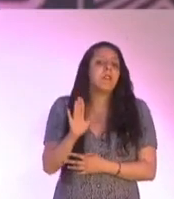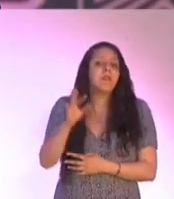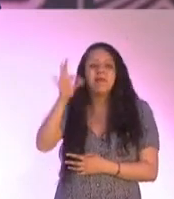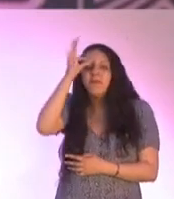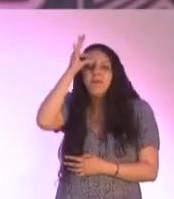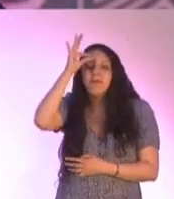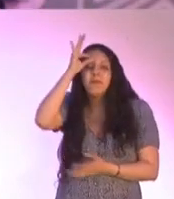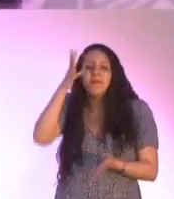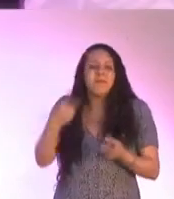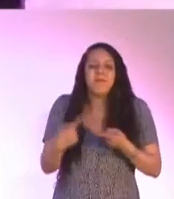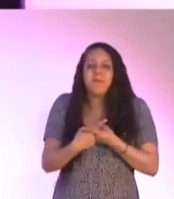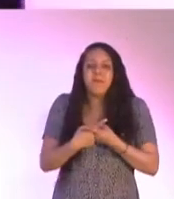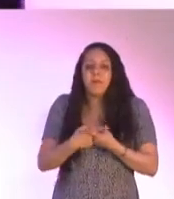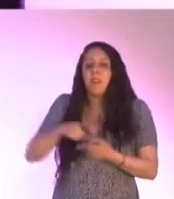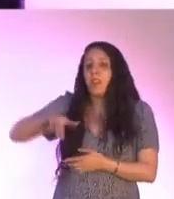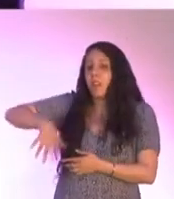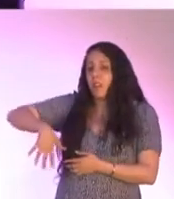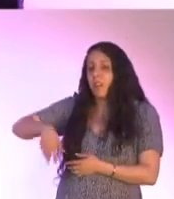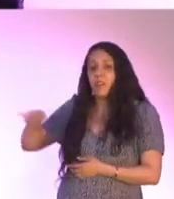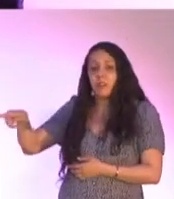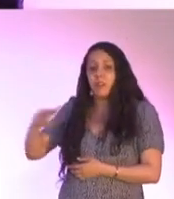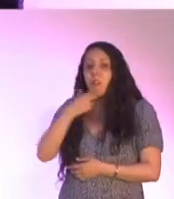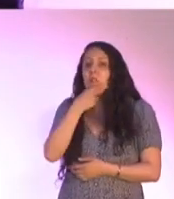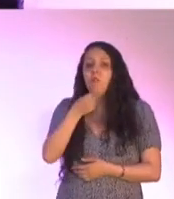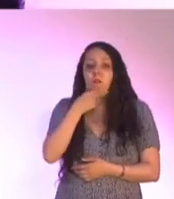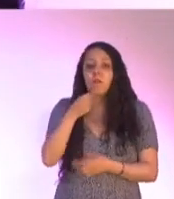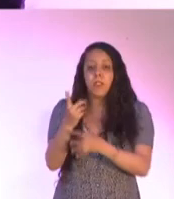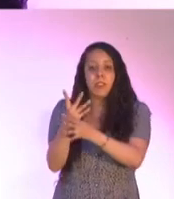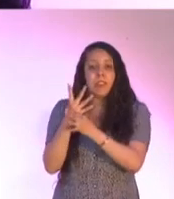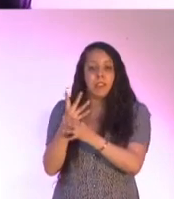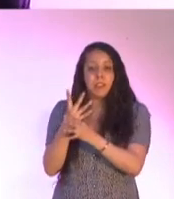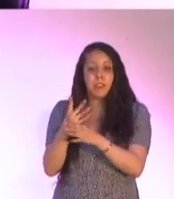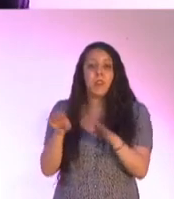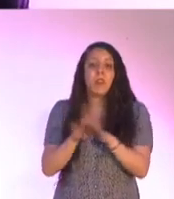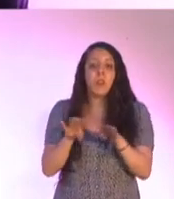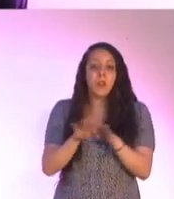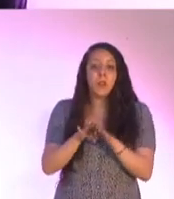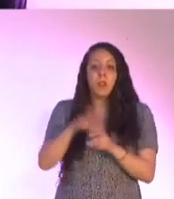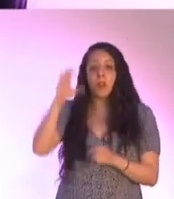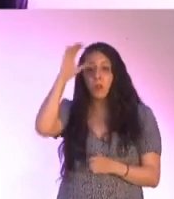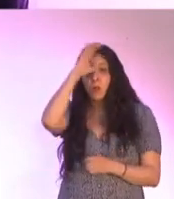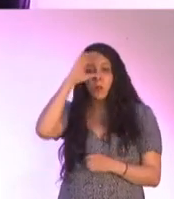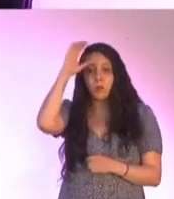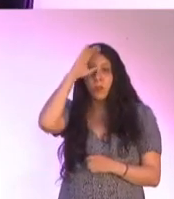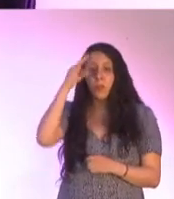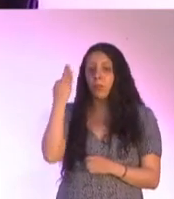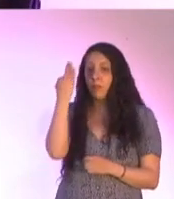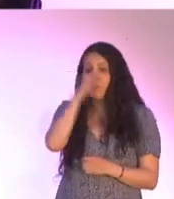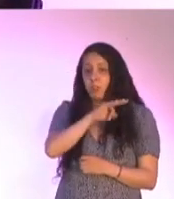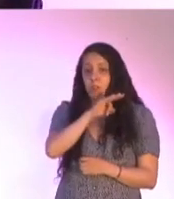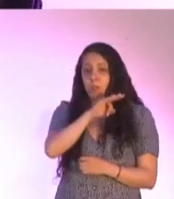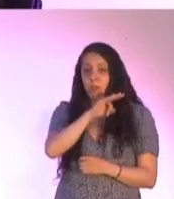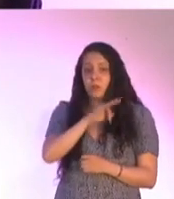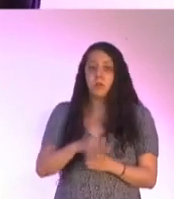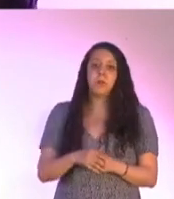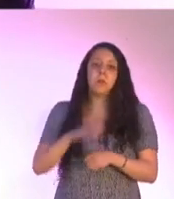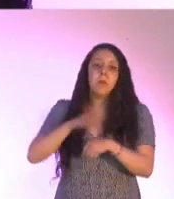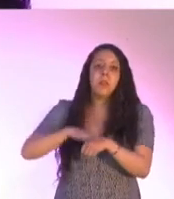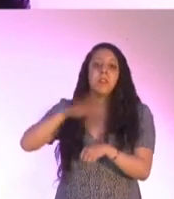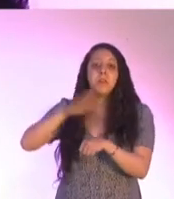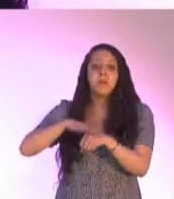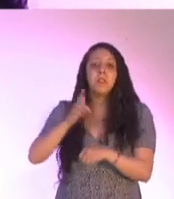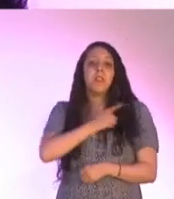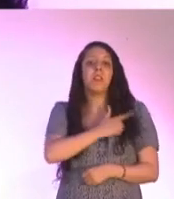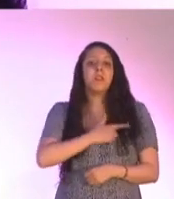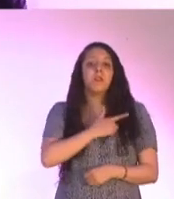totalmente de acuerdo y es lo extraño la ciencia ficción por una parte es el género más popular pero por otra parte